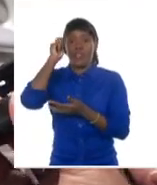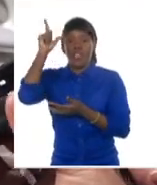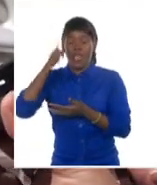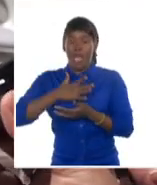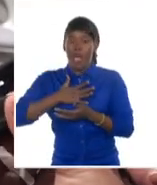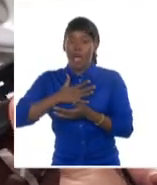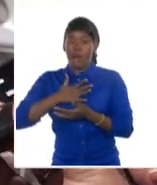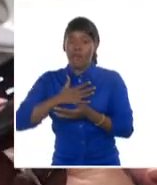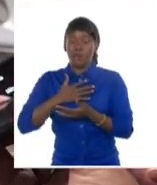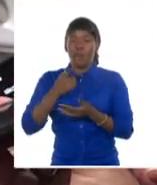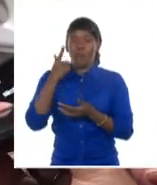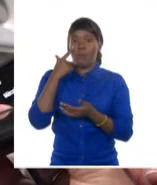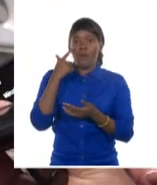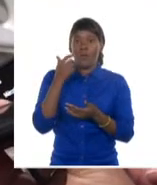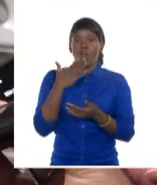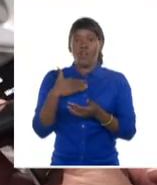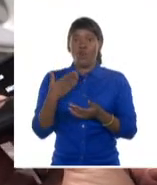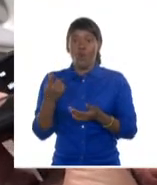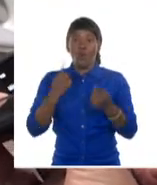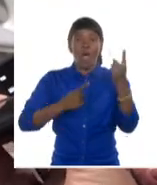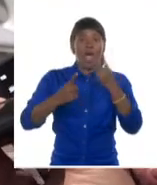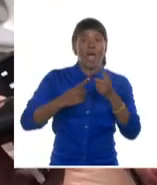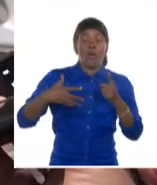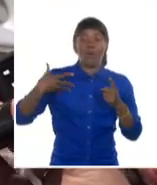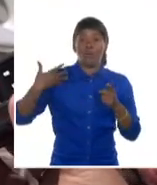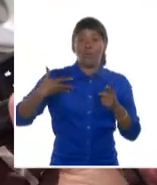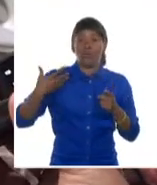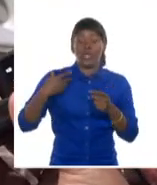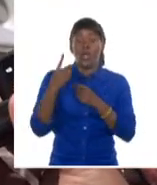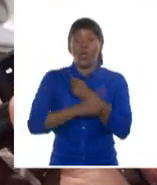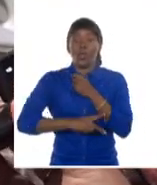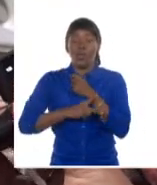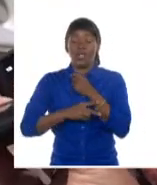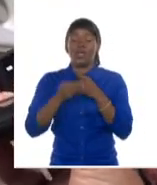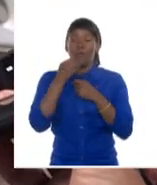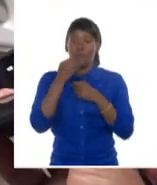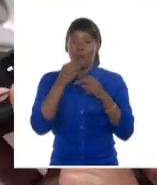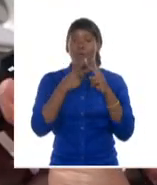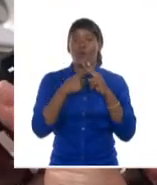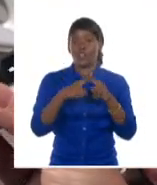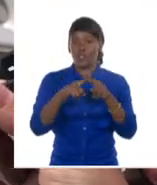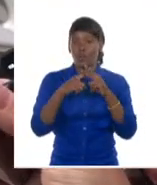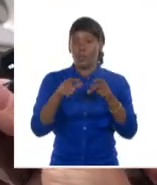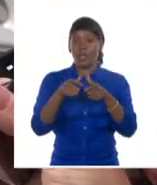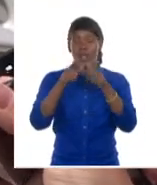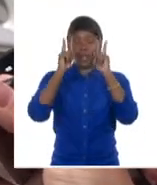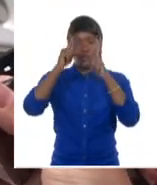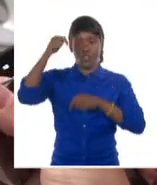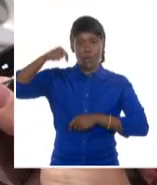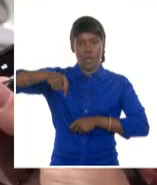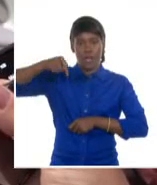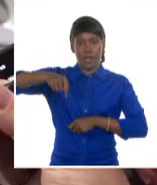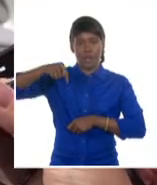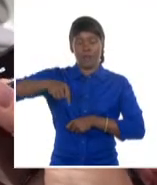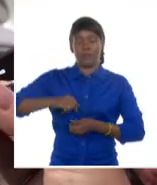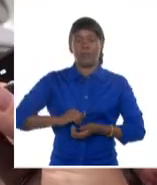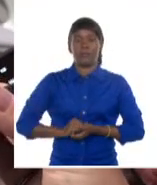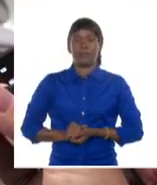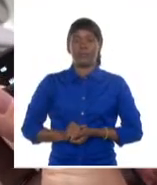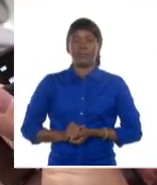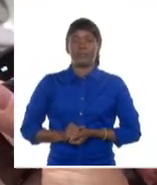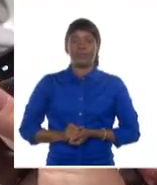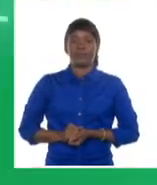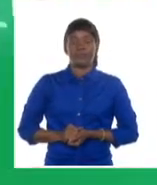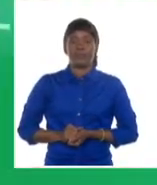las demandas, los reclamos que tienen los países del sur en relación con los problemas que ocupa esta conferencia de las partes